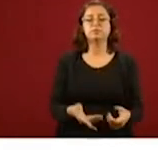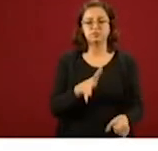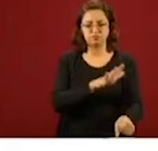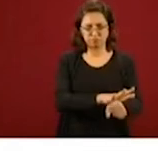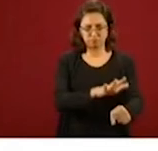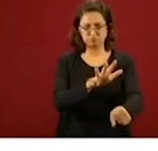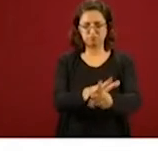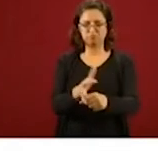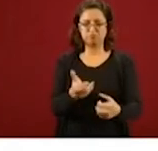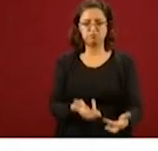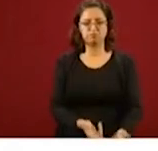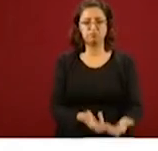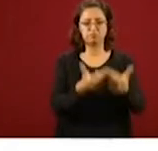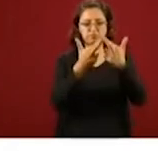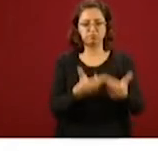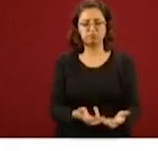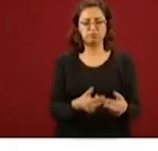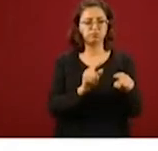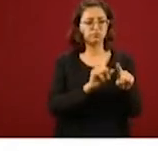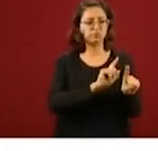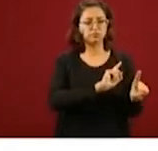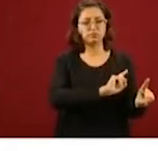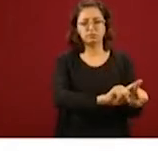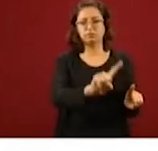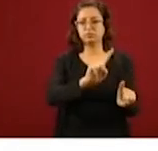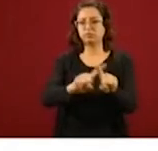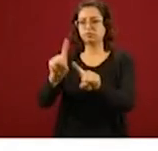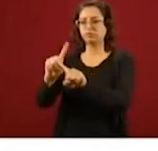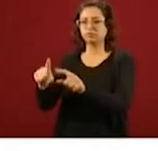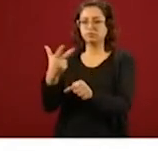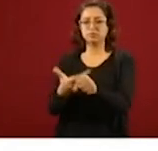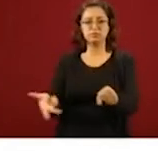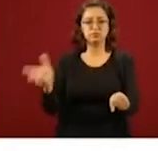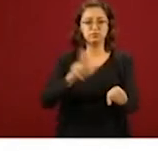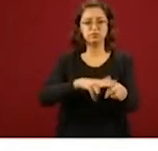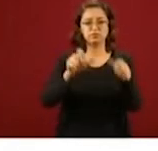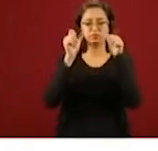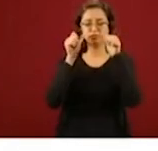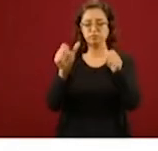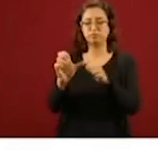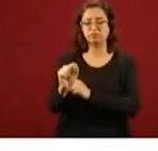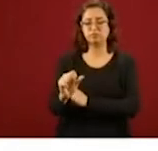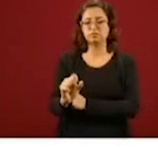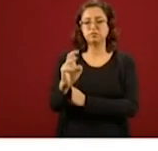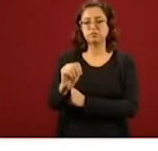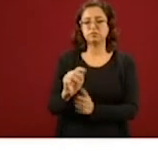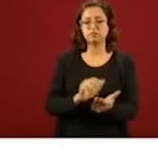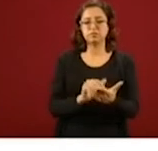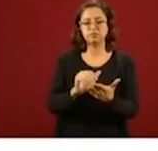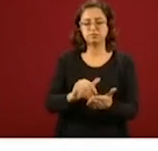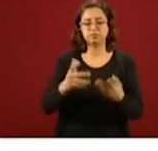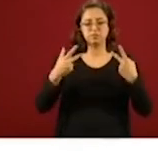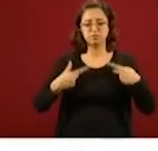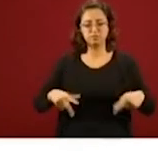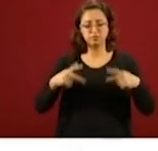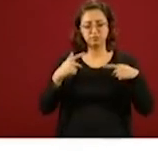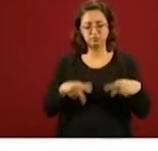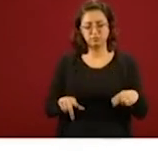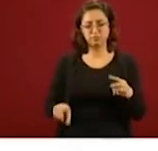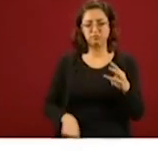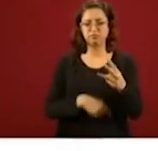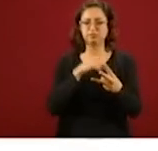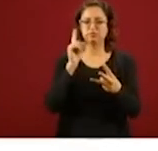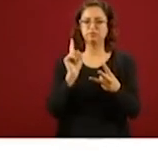los establecimientos de salud que atienden a 69 millones de personas. El tercer pilar es